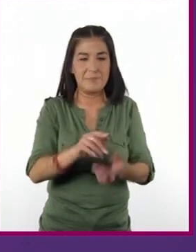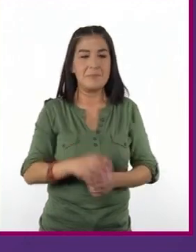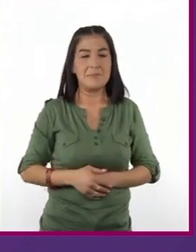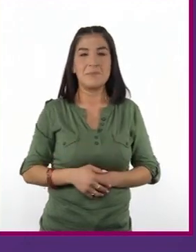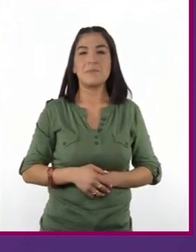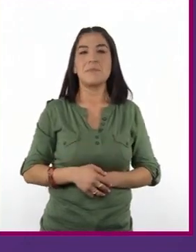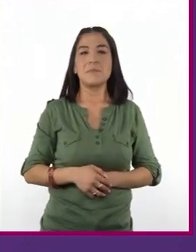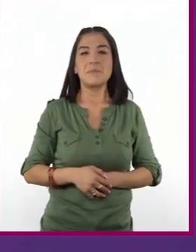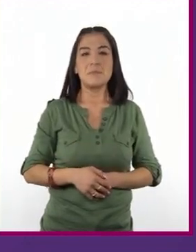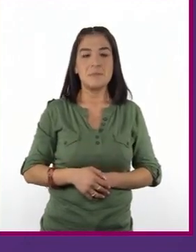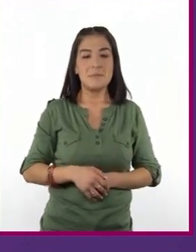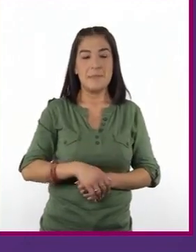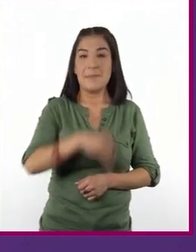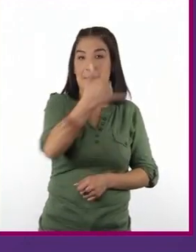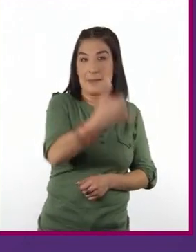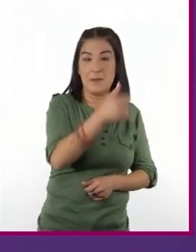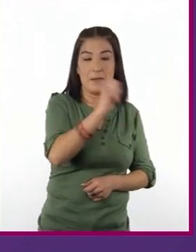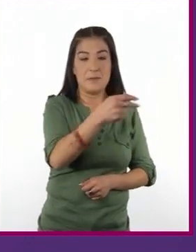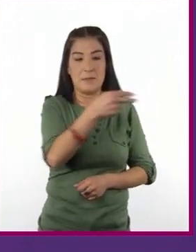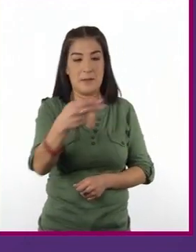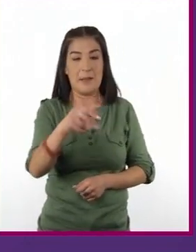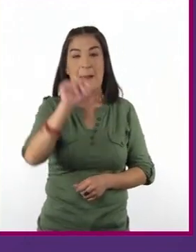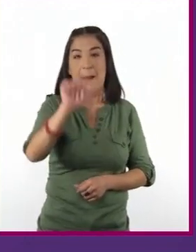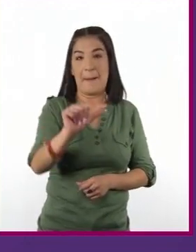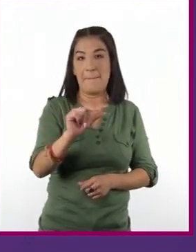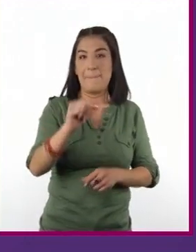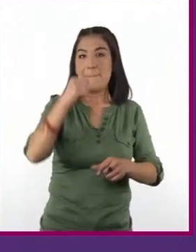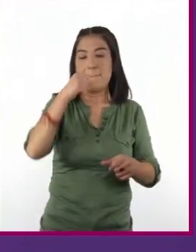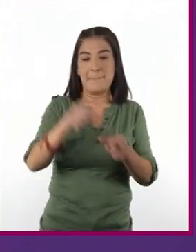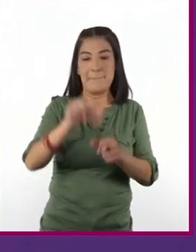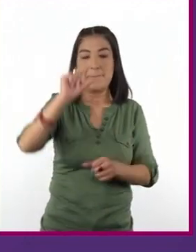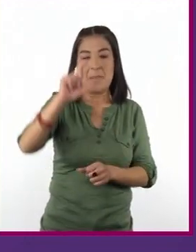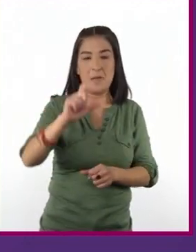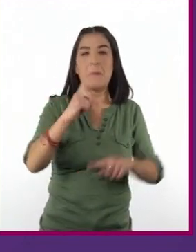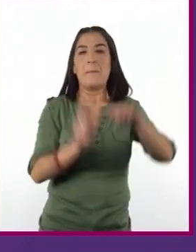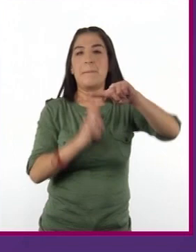ecuación es Y es igual a A mayúscula más 8